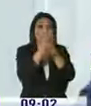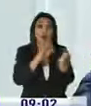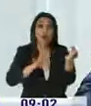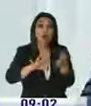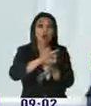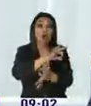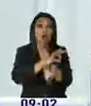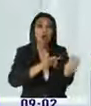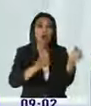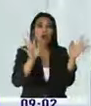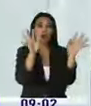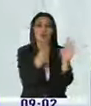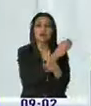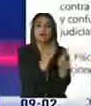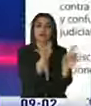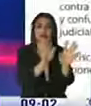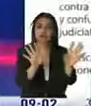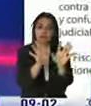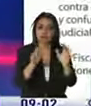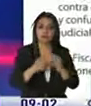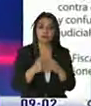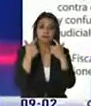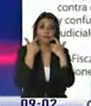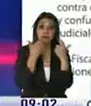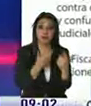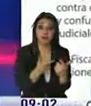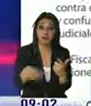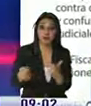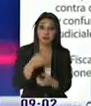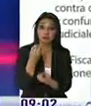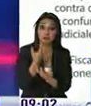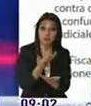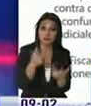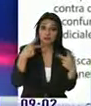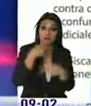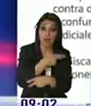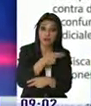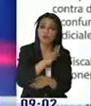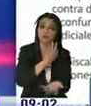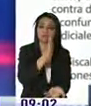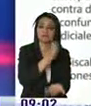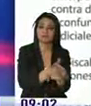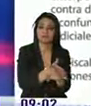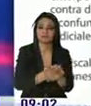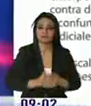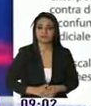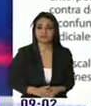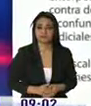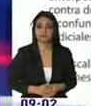ciudadanía. La Fiscalía rechaza y condena estas acciones.